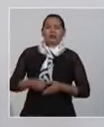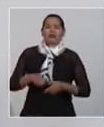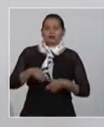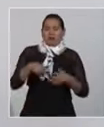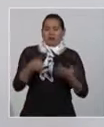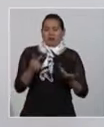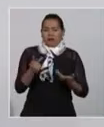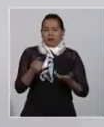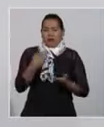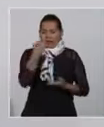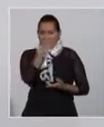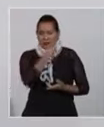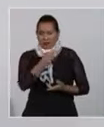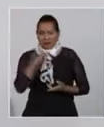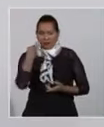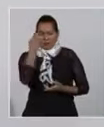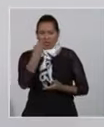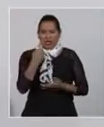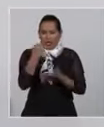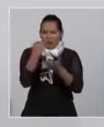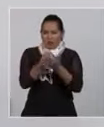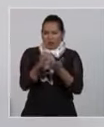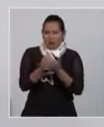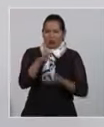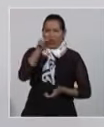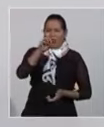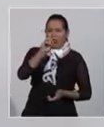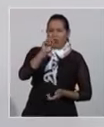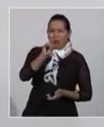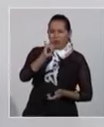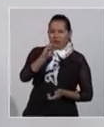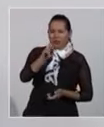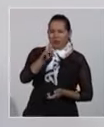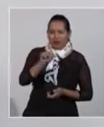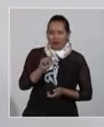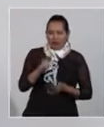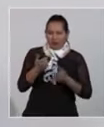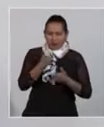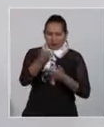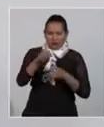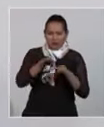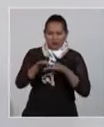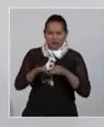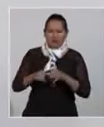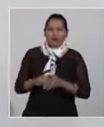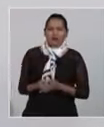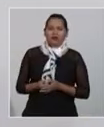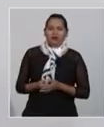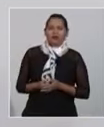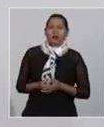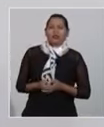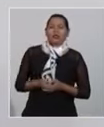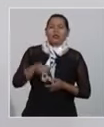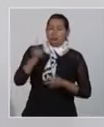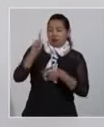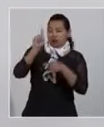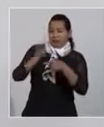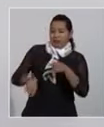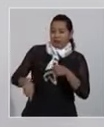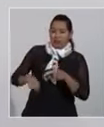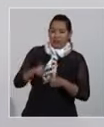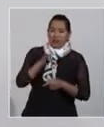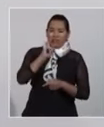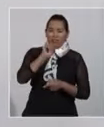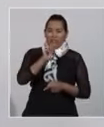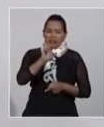A lo mejor sus asesores no le dijeron que en Puebla el único impuesto que tenemos es el ISN. Si usted lo quita, ¿con qué va a financiar